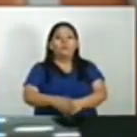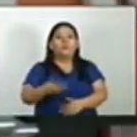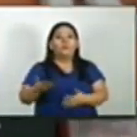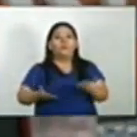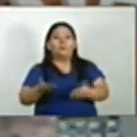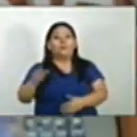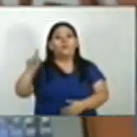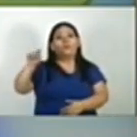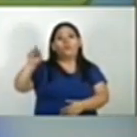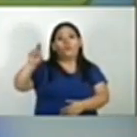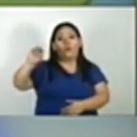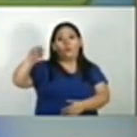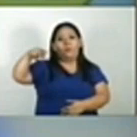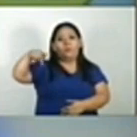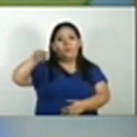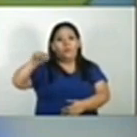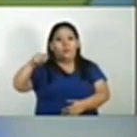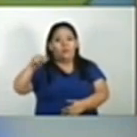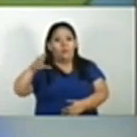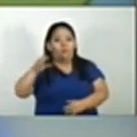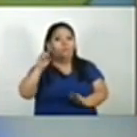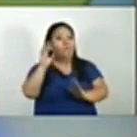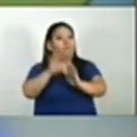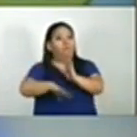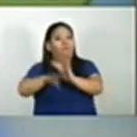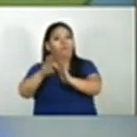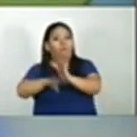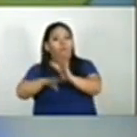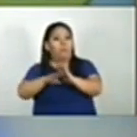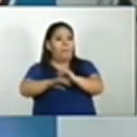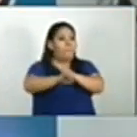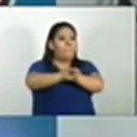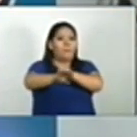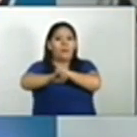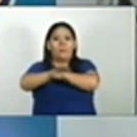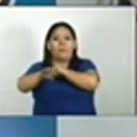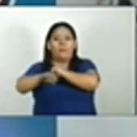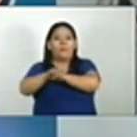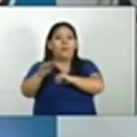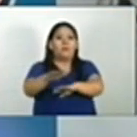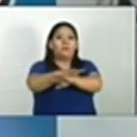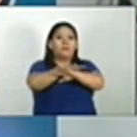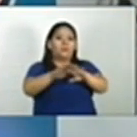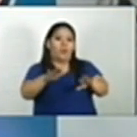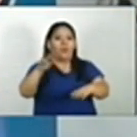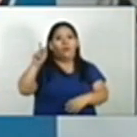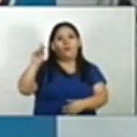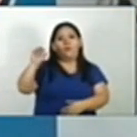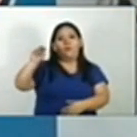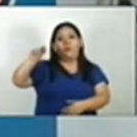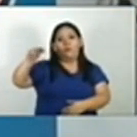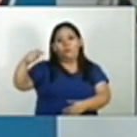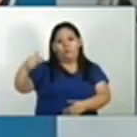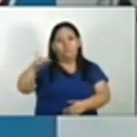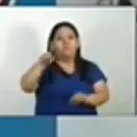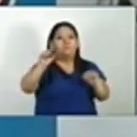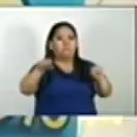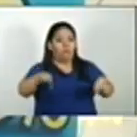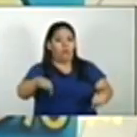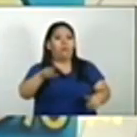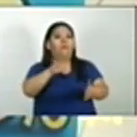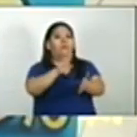Almacenes Tropigás sorprende a sus clientes con increíbles ofertas y lanza su promoción Fin de Con Descuentos, donde los salvadoreños